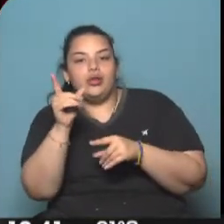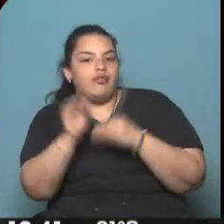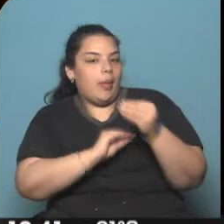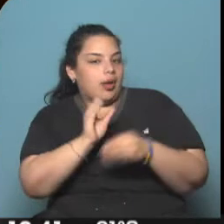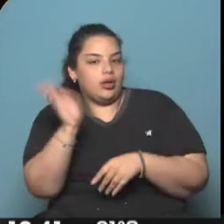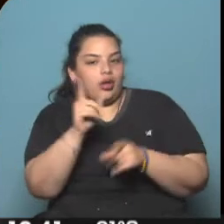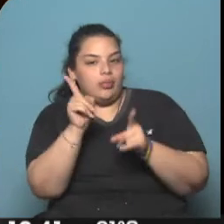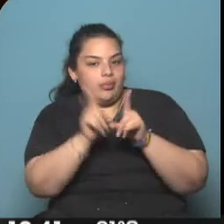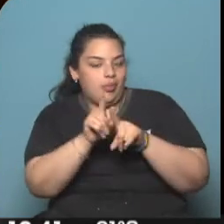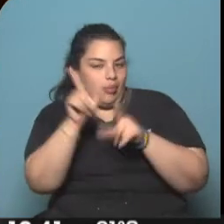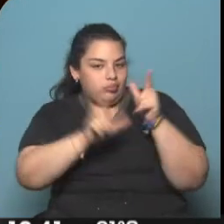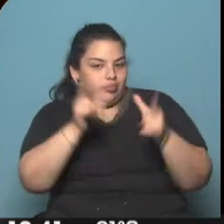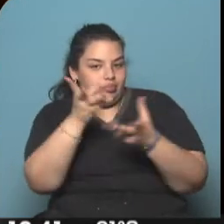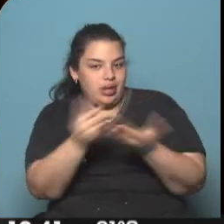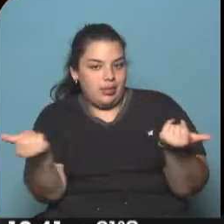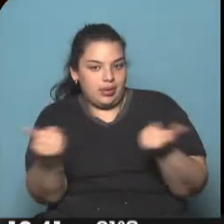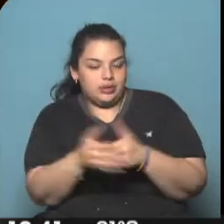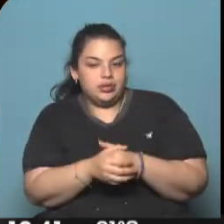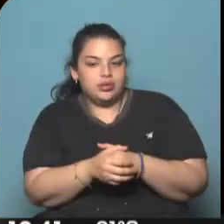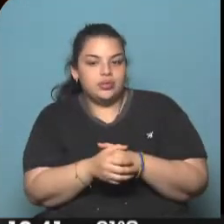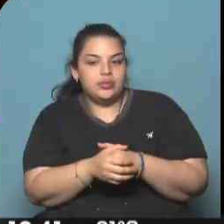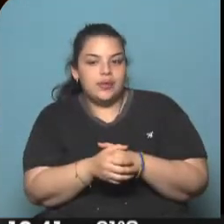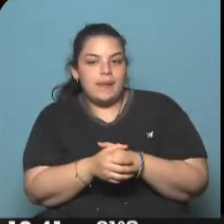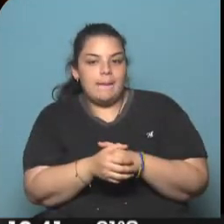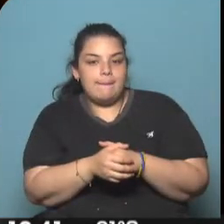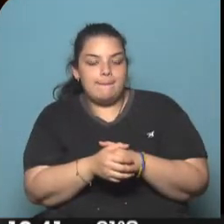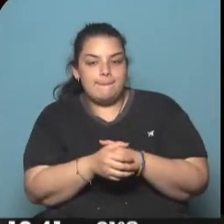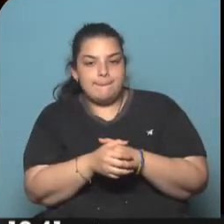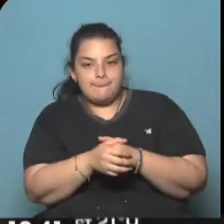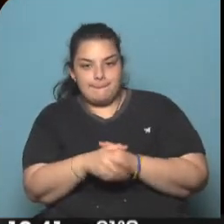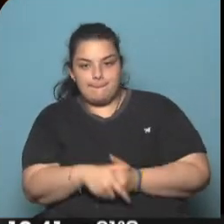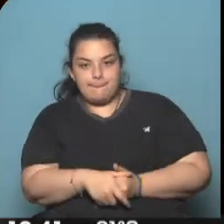para transmitir ellos también su testimonio de primera mano de quienes han